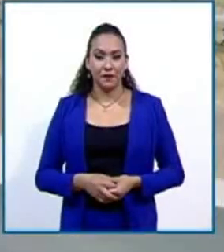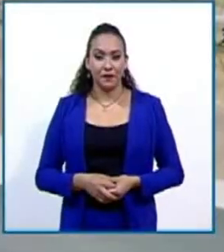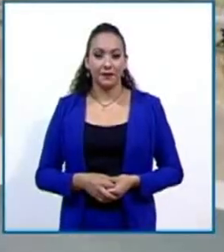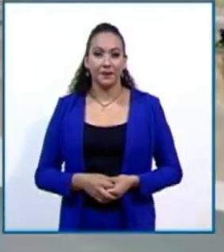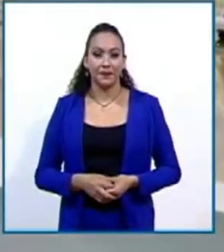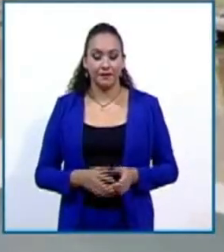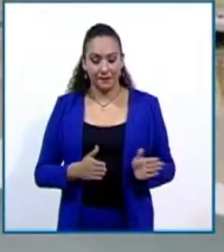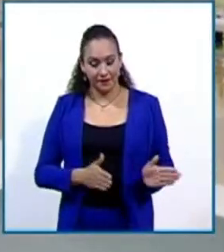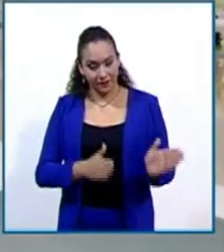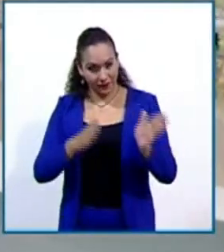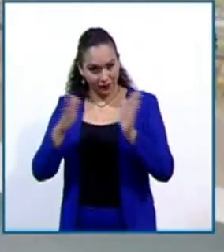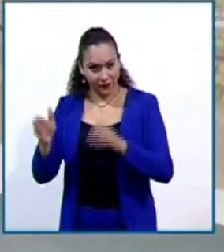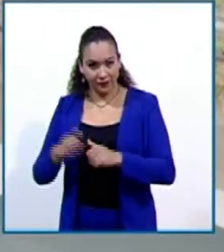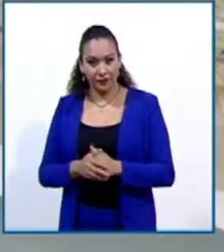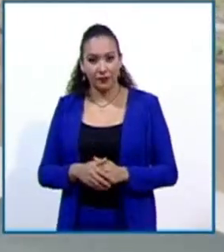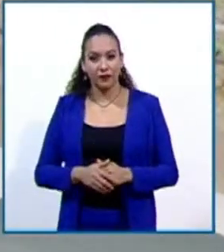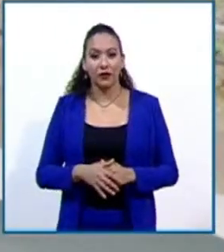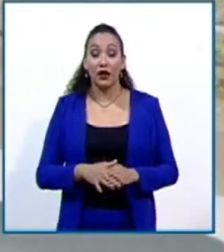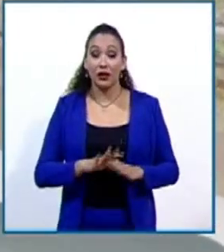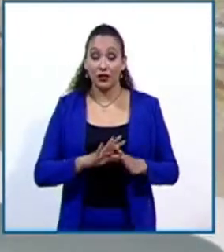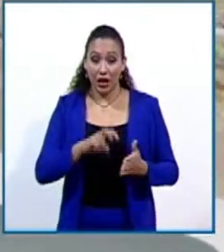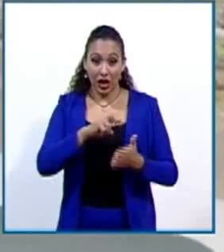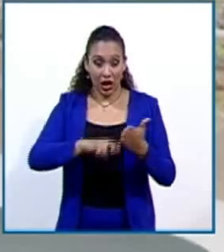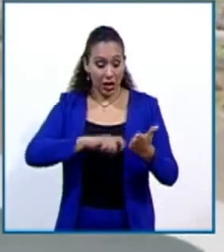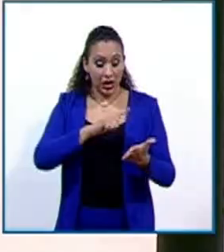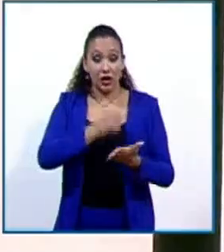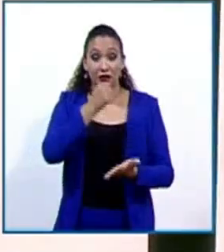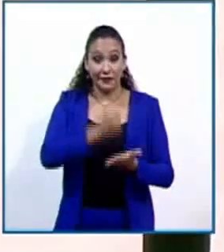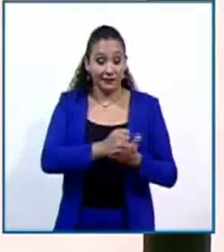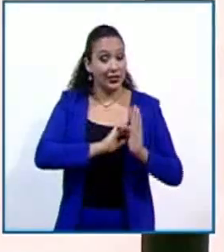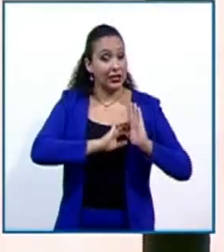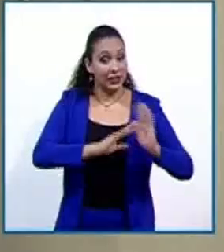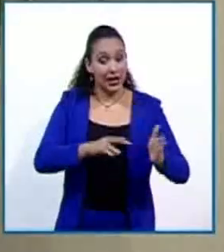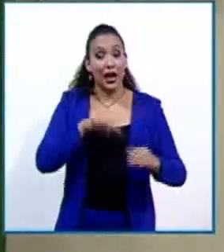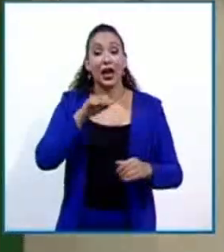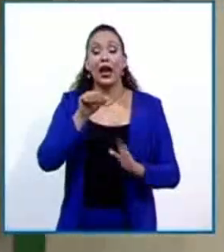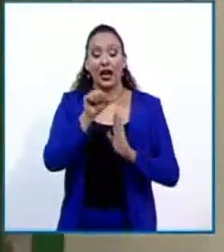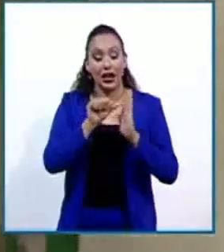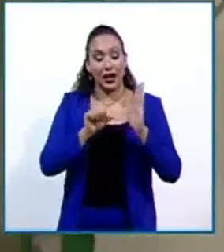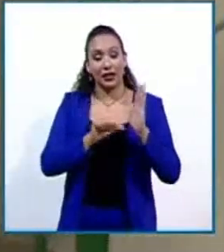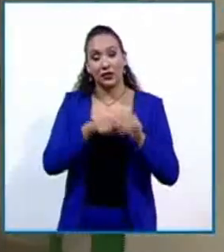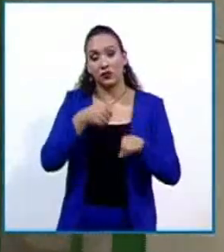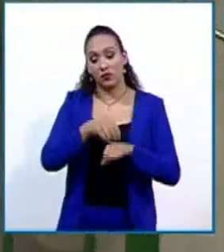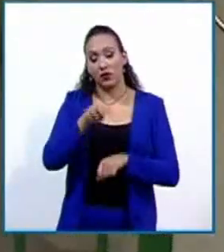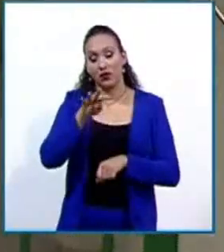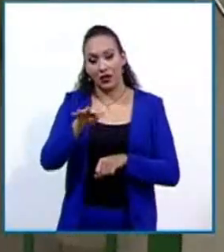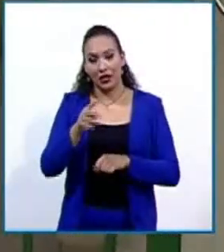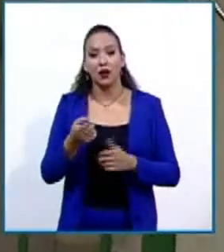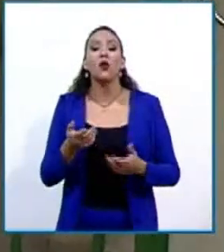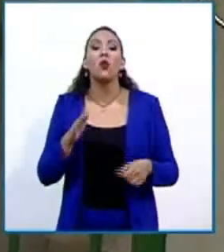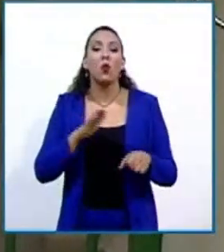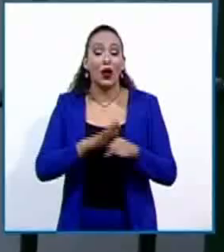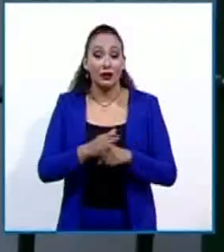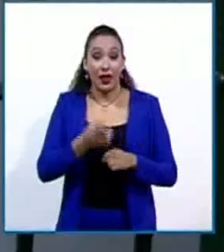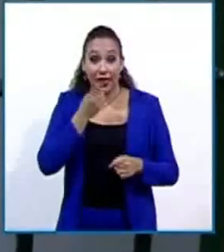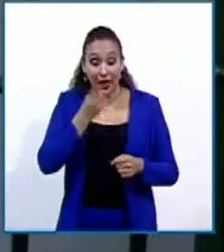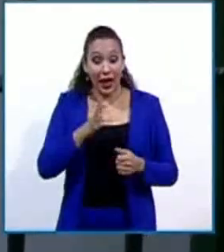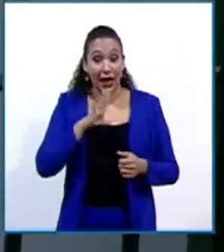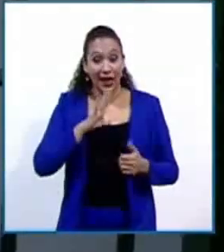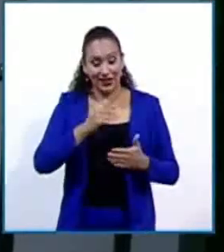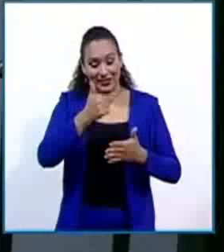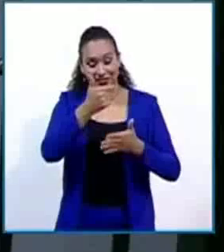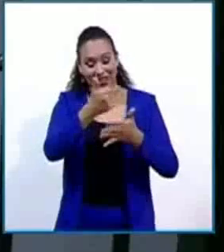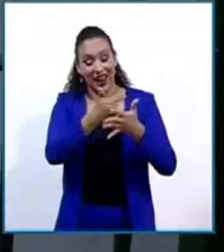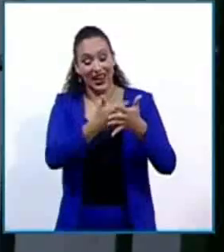En otra información, está vigente ya la reforma al artículo 19 constitucional, que amplía el catálogo de los delitos en los que